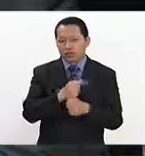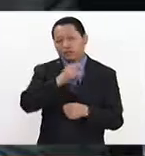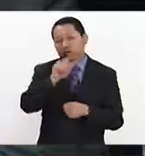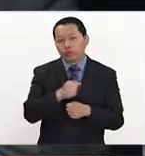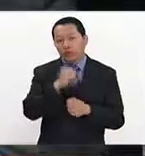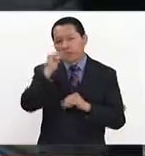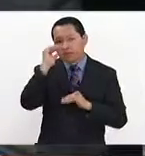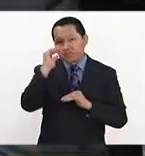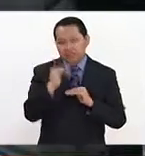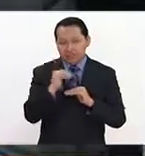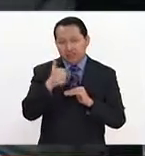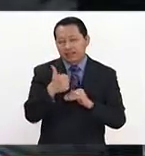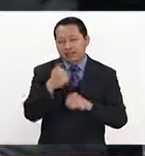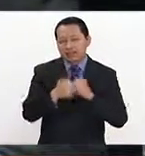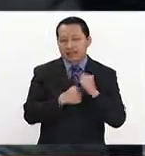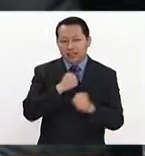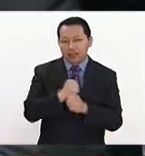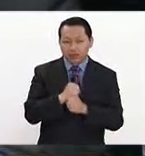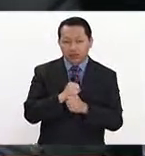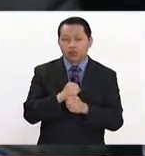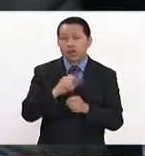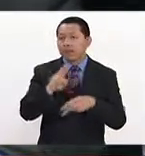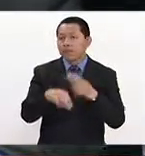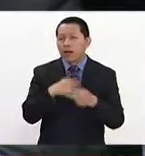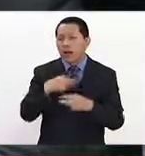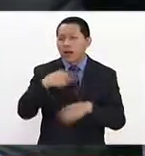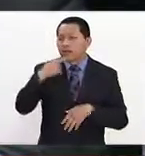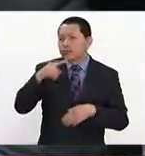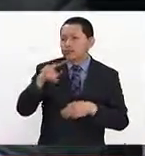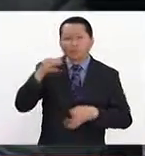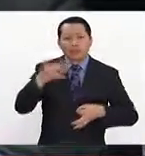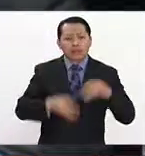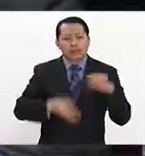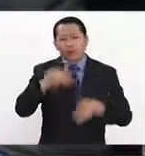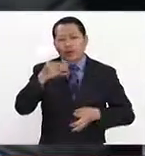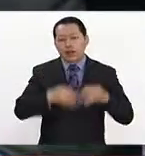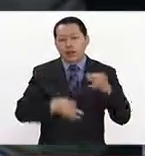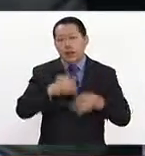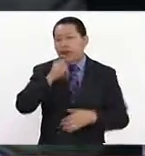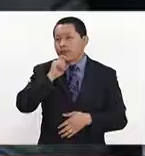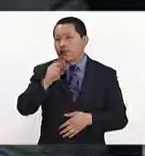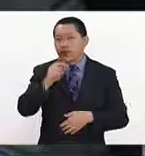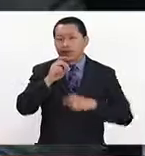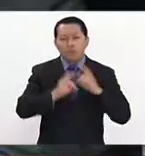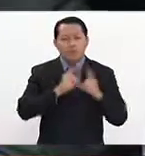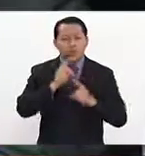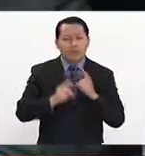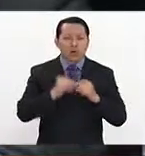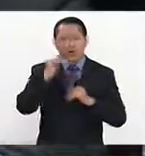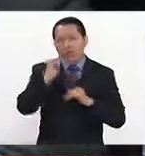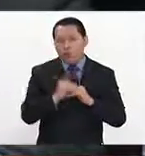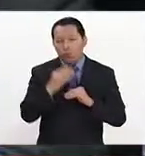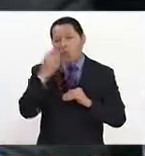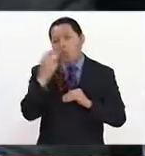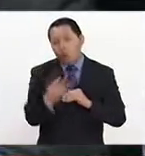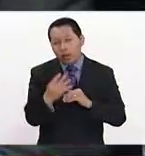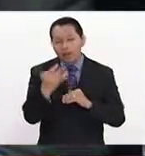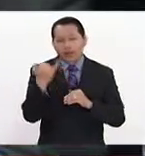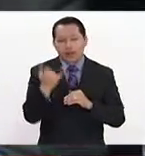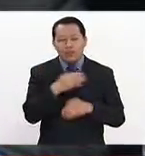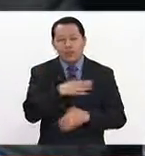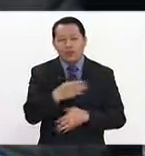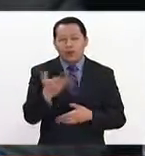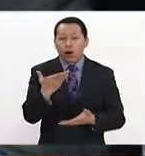le reduce la sanción a 6, acude a hacer una apelación al Tribunal de Arbitraje Deportivo, se le reduce a 4, y